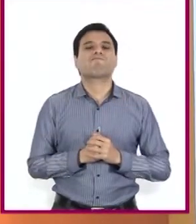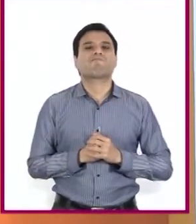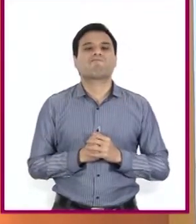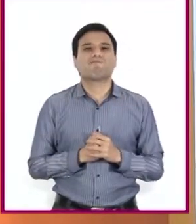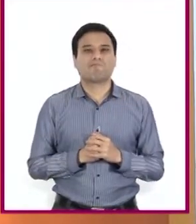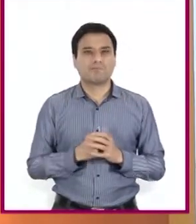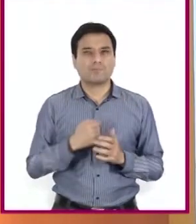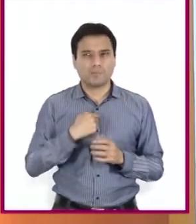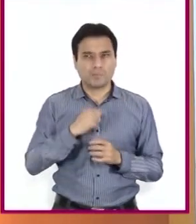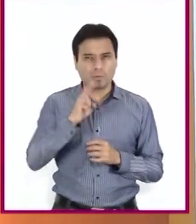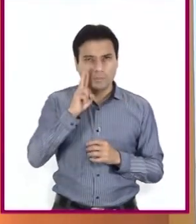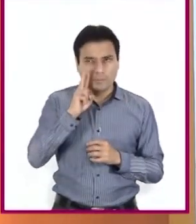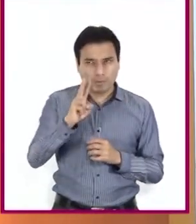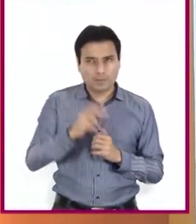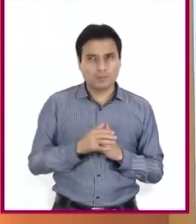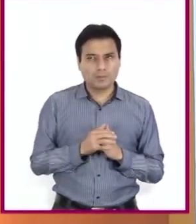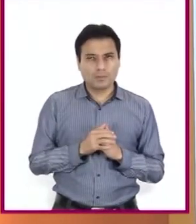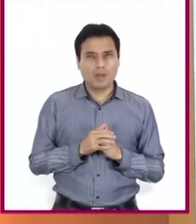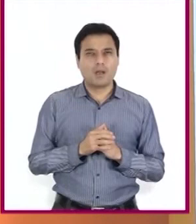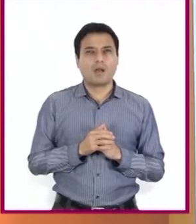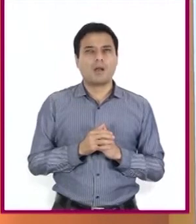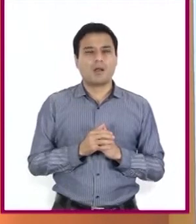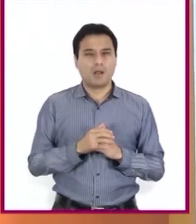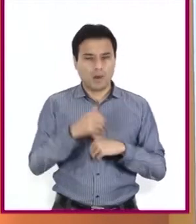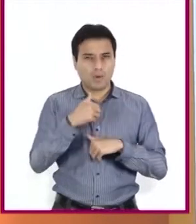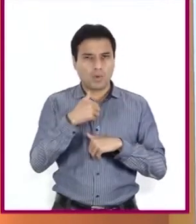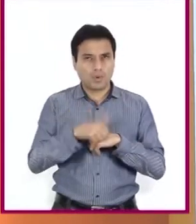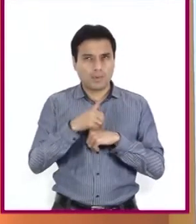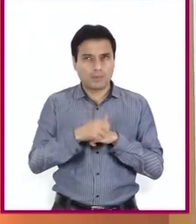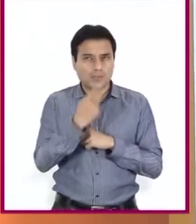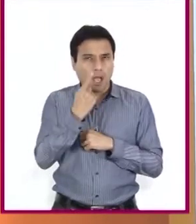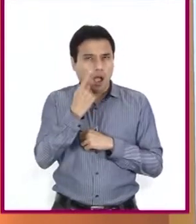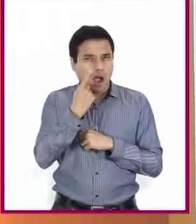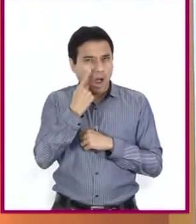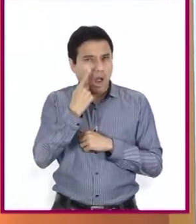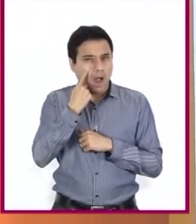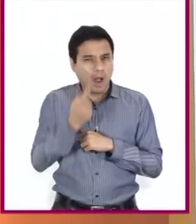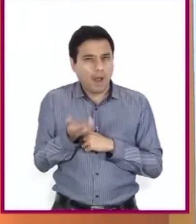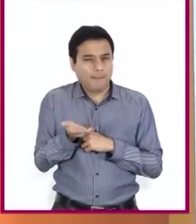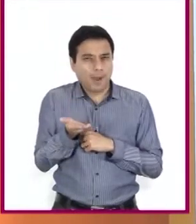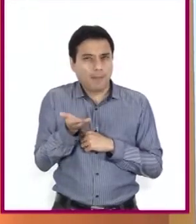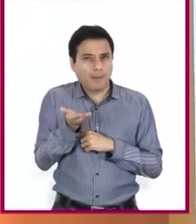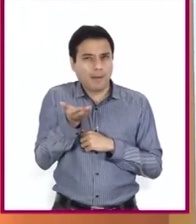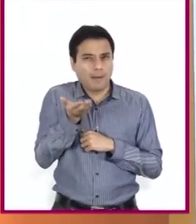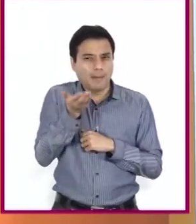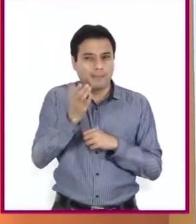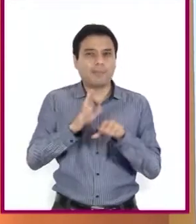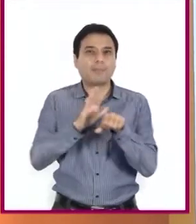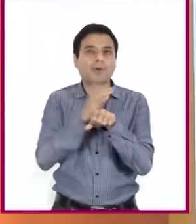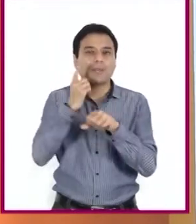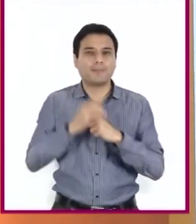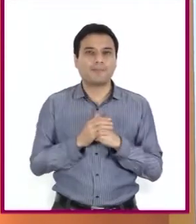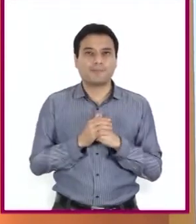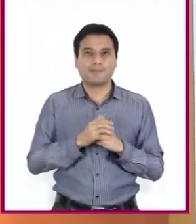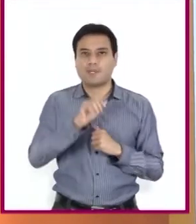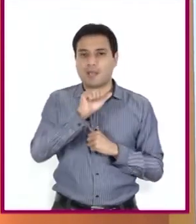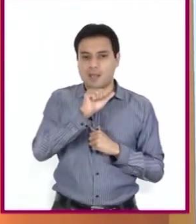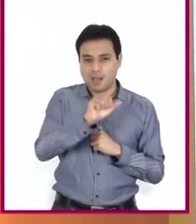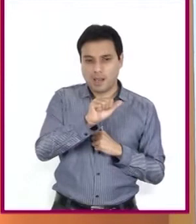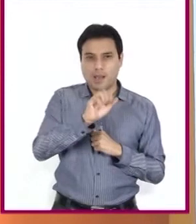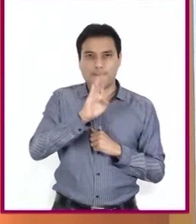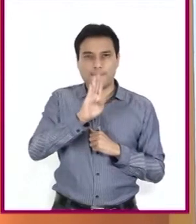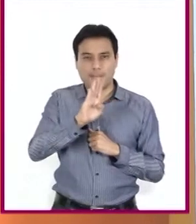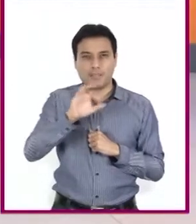se van incrementando los números constantes en una sucesión cuadrática porque a, b y c representan